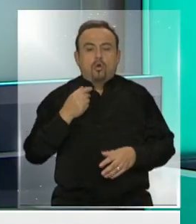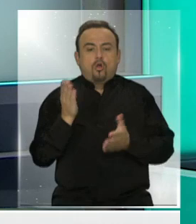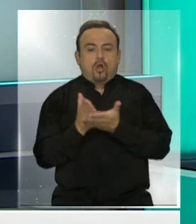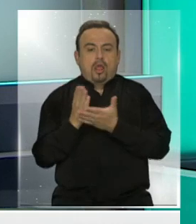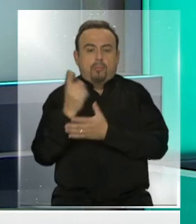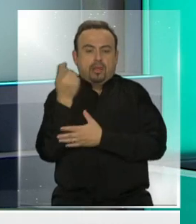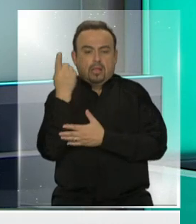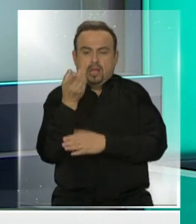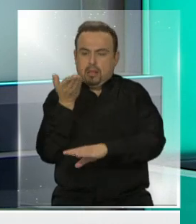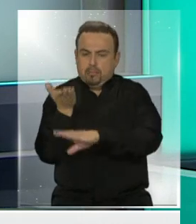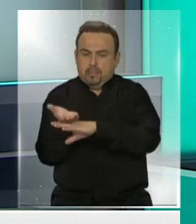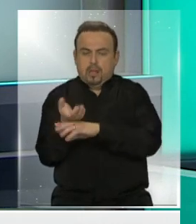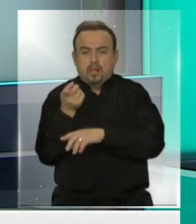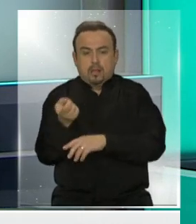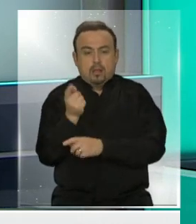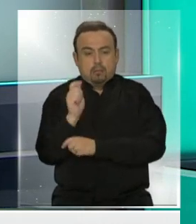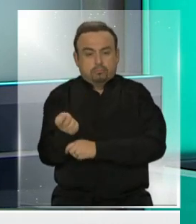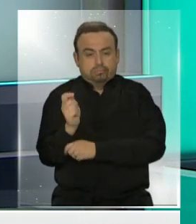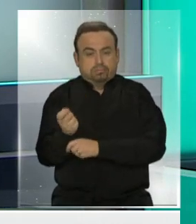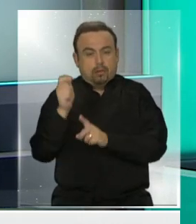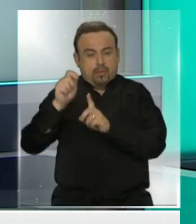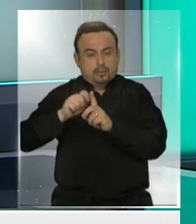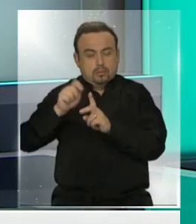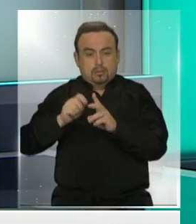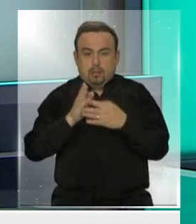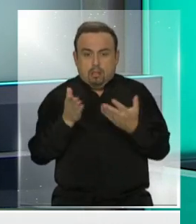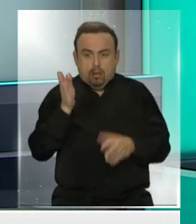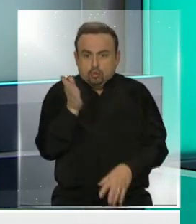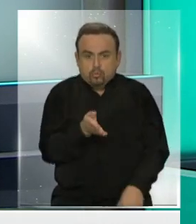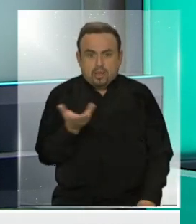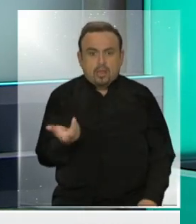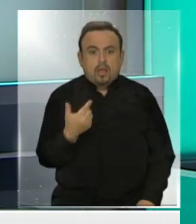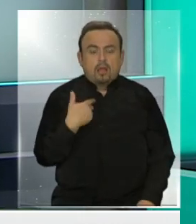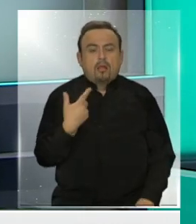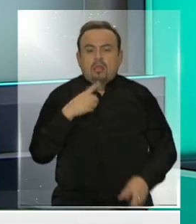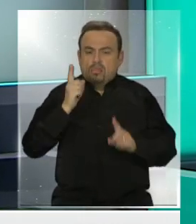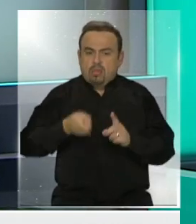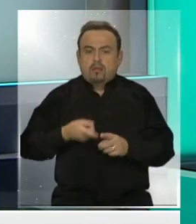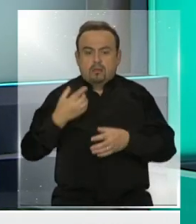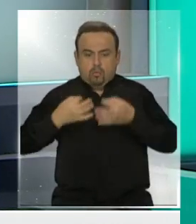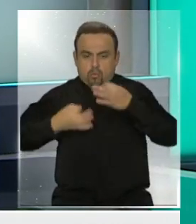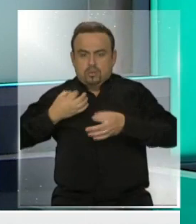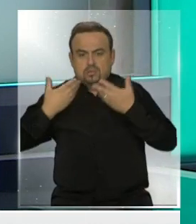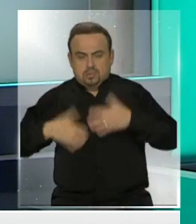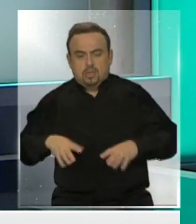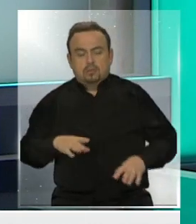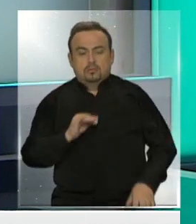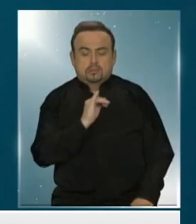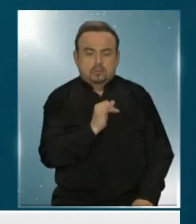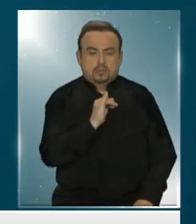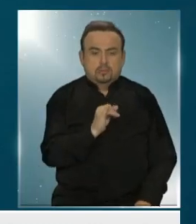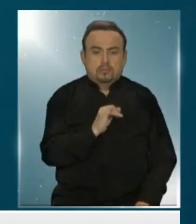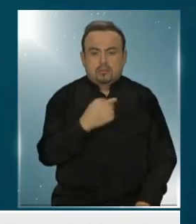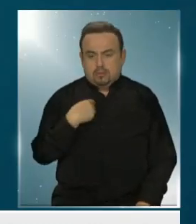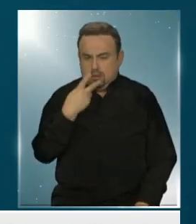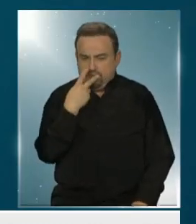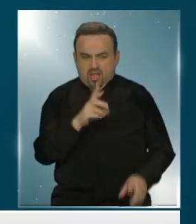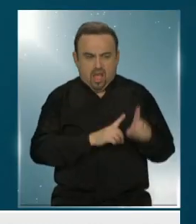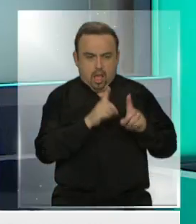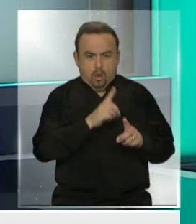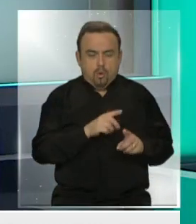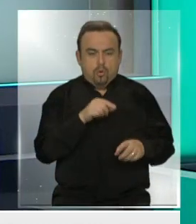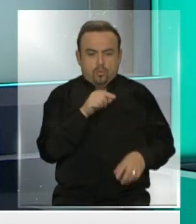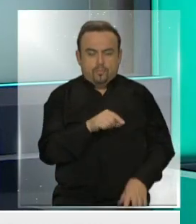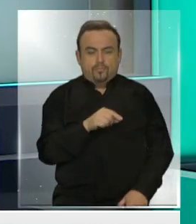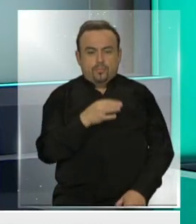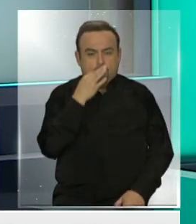exigir un recorte de esa mensualidad hay incluso otra pregunta porque hay casos que se han judicial izado si efectivamente hemos visto un caso